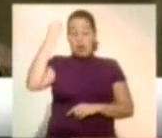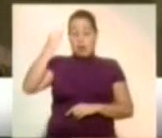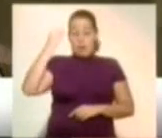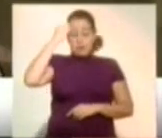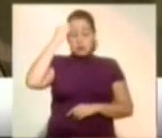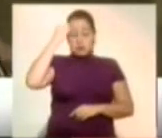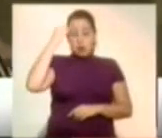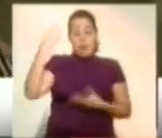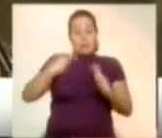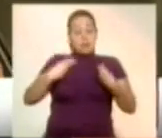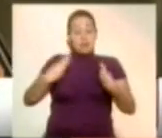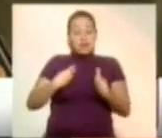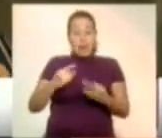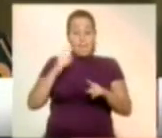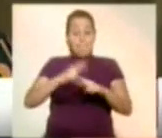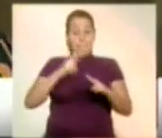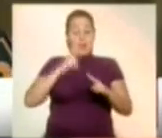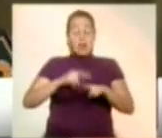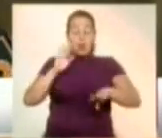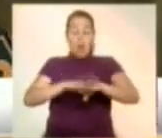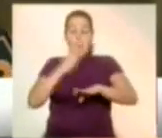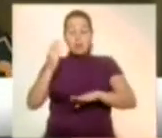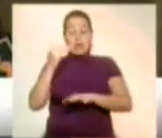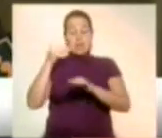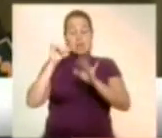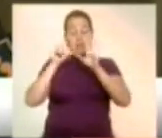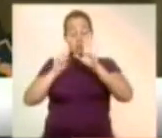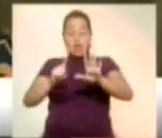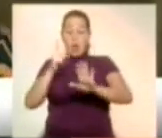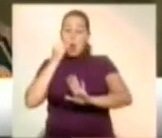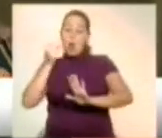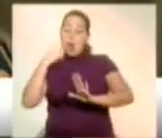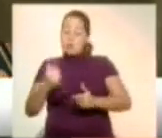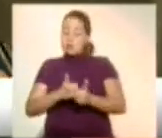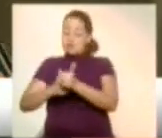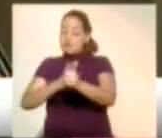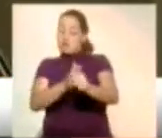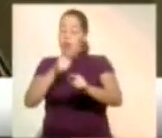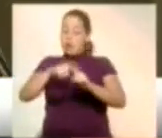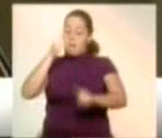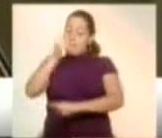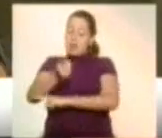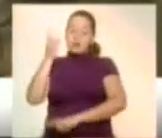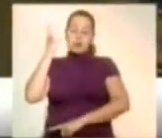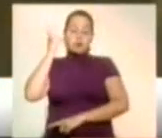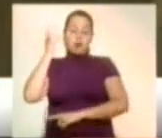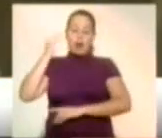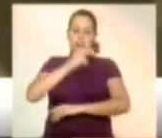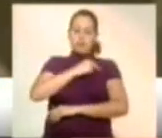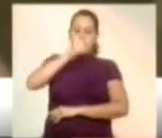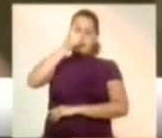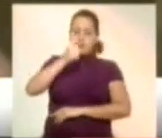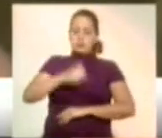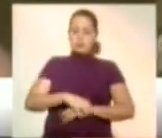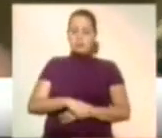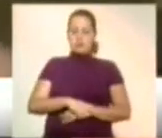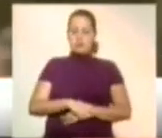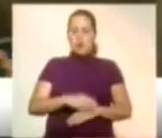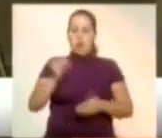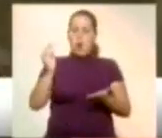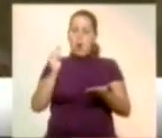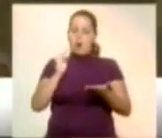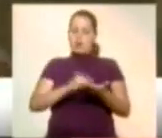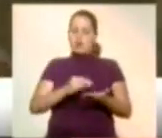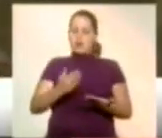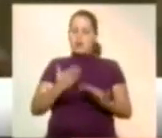por las cuatro, por los seis guardaespaldas que ella tiene, que esos son capaces de hacer cualquier cosa. ¿Cuándo vuelve, cuándo se le acaba su reposo